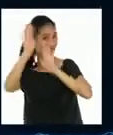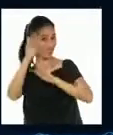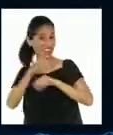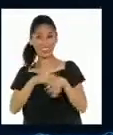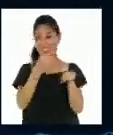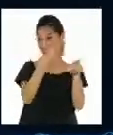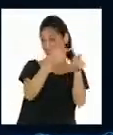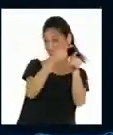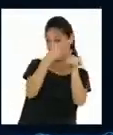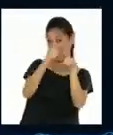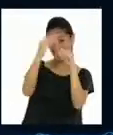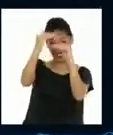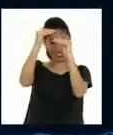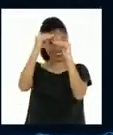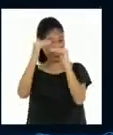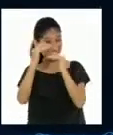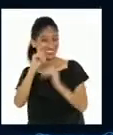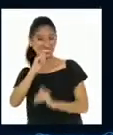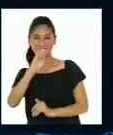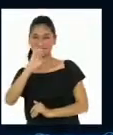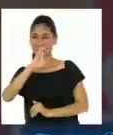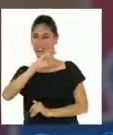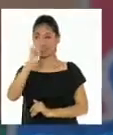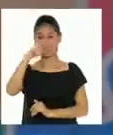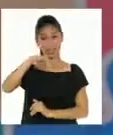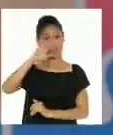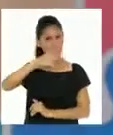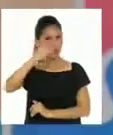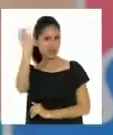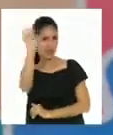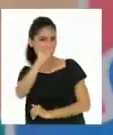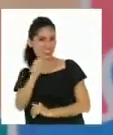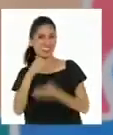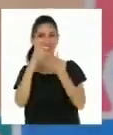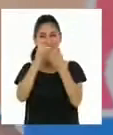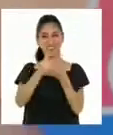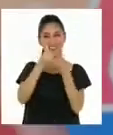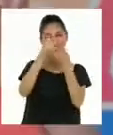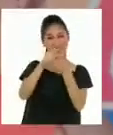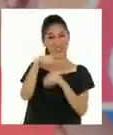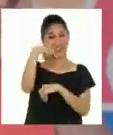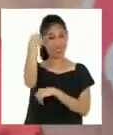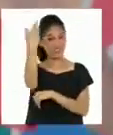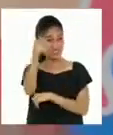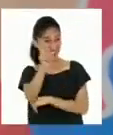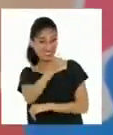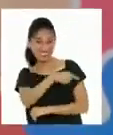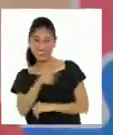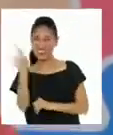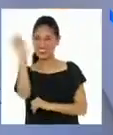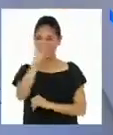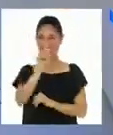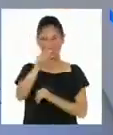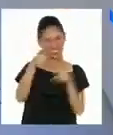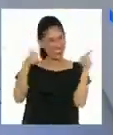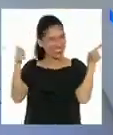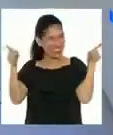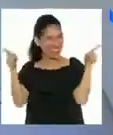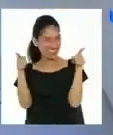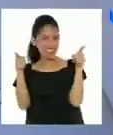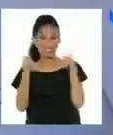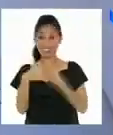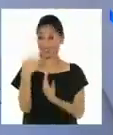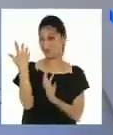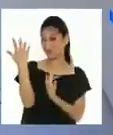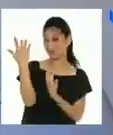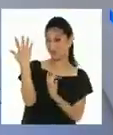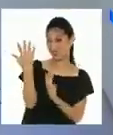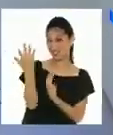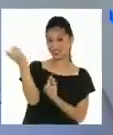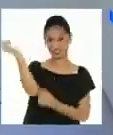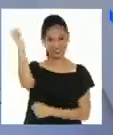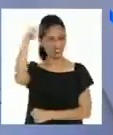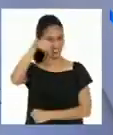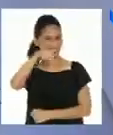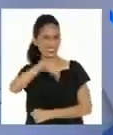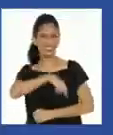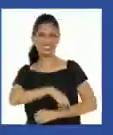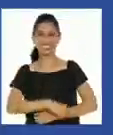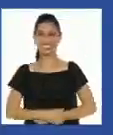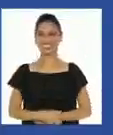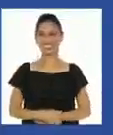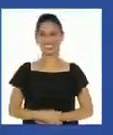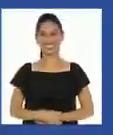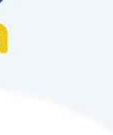diferentes técnicas, lo cual nos ayudará a decidir sobre el uso de nuestro espacio. No se vayan, que ya